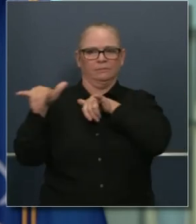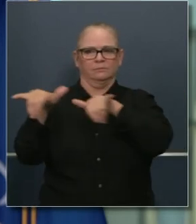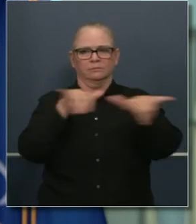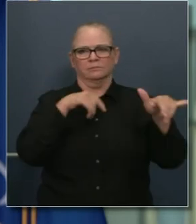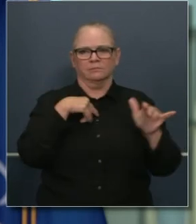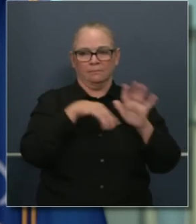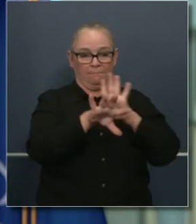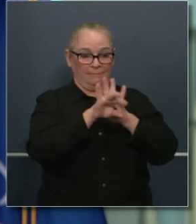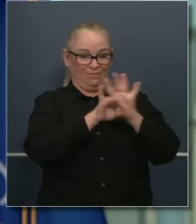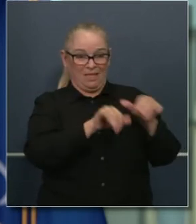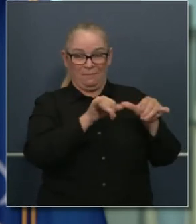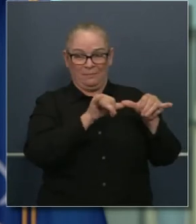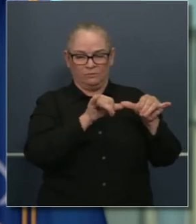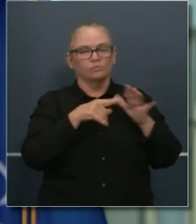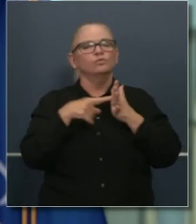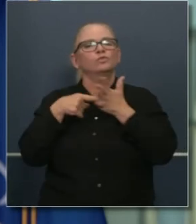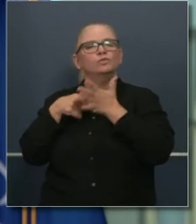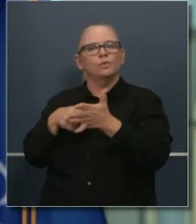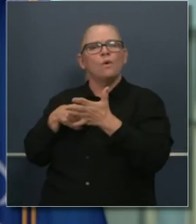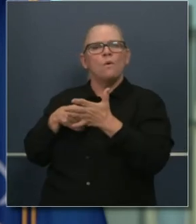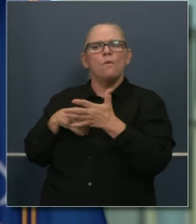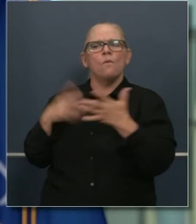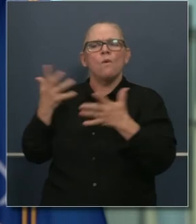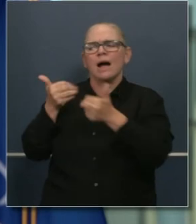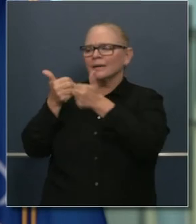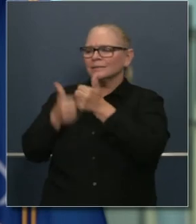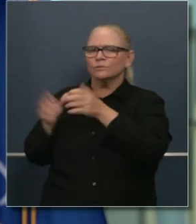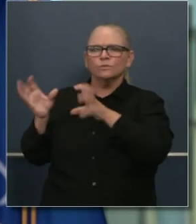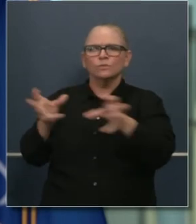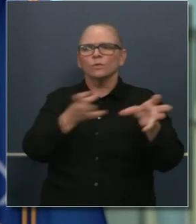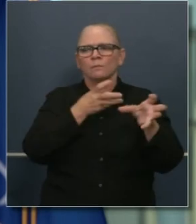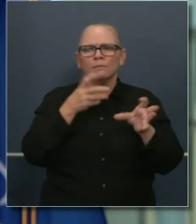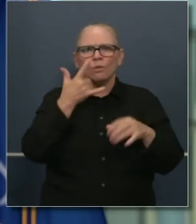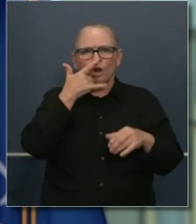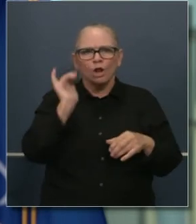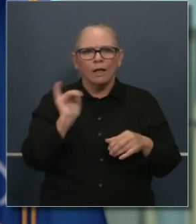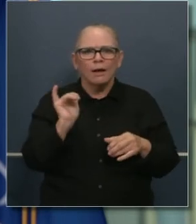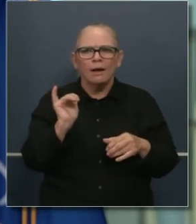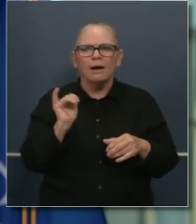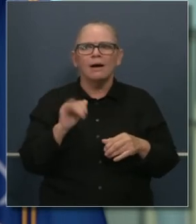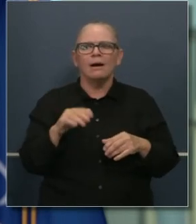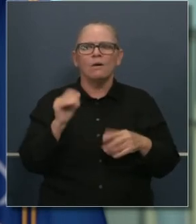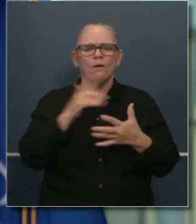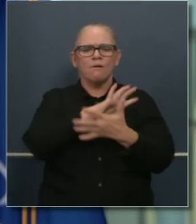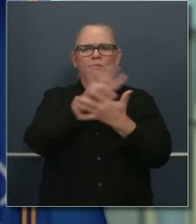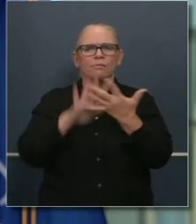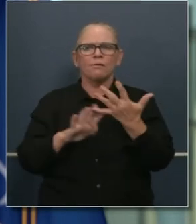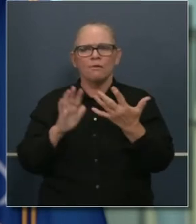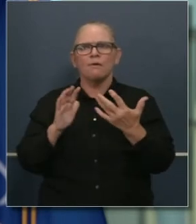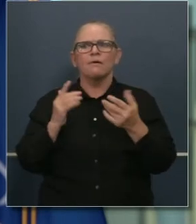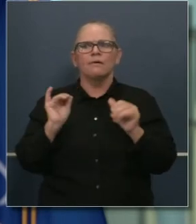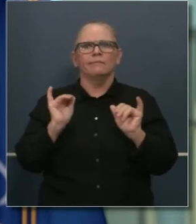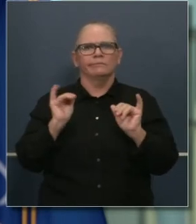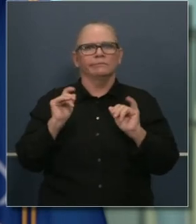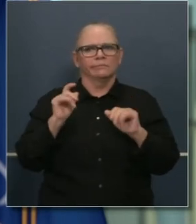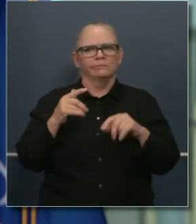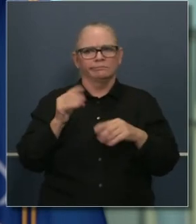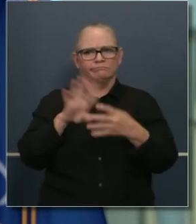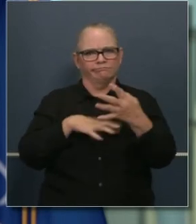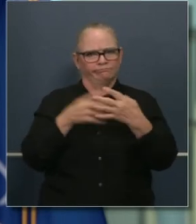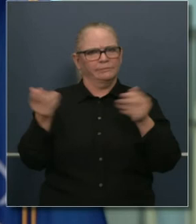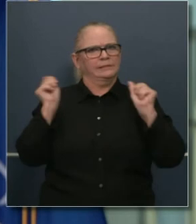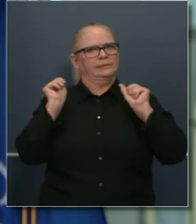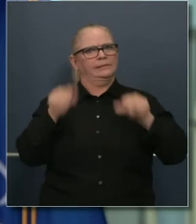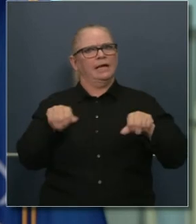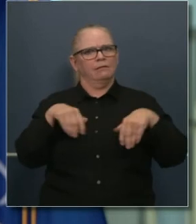cuál medida reflexionará reflejara mejor el estado de california preguntaremos a los contados despediremos que sigan con esto